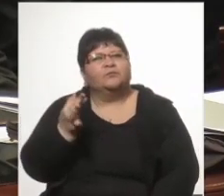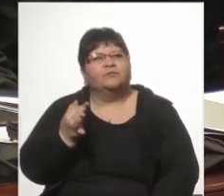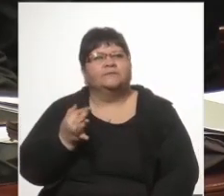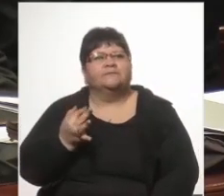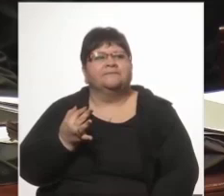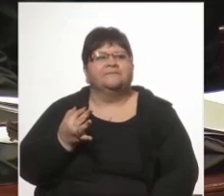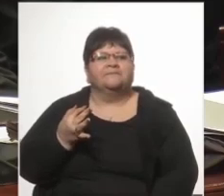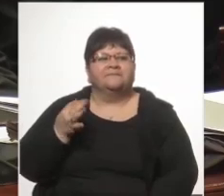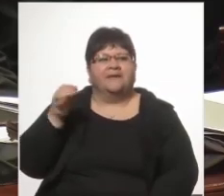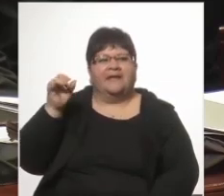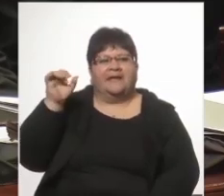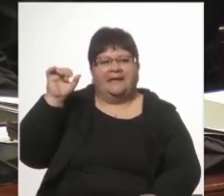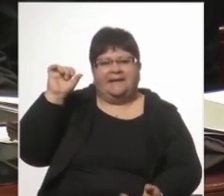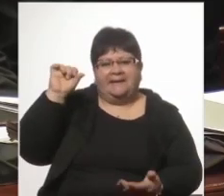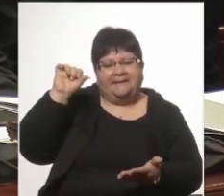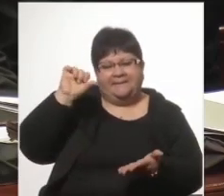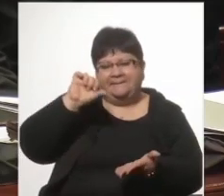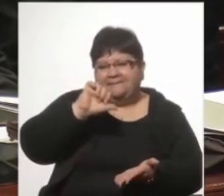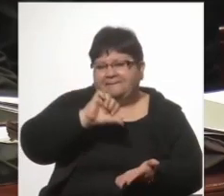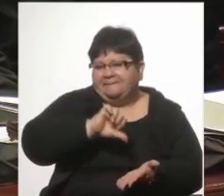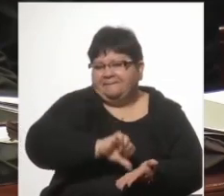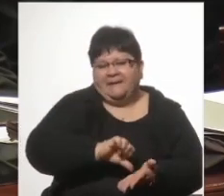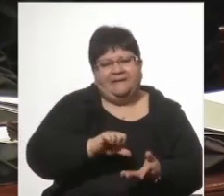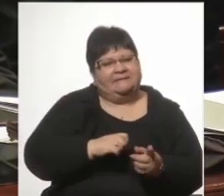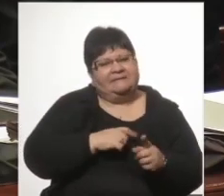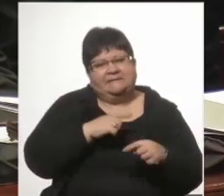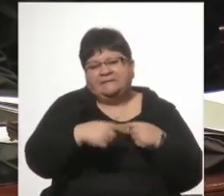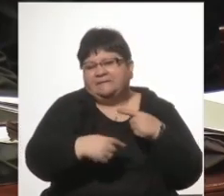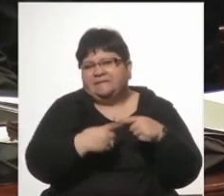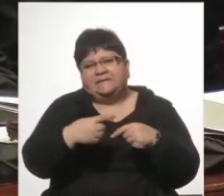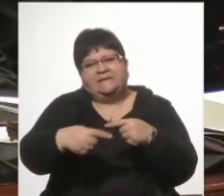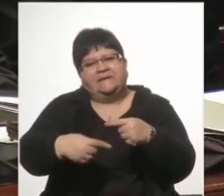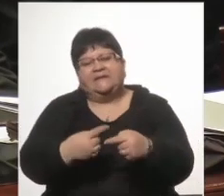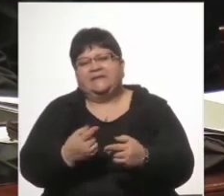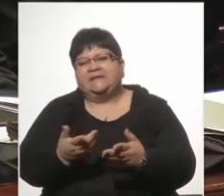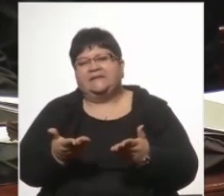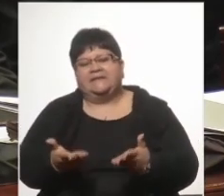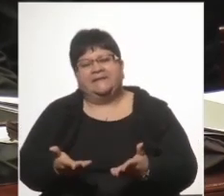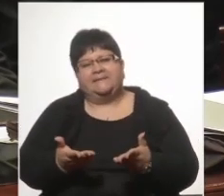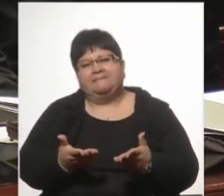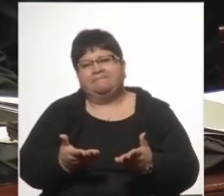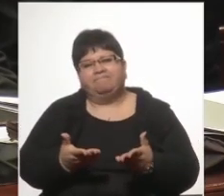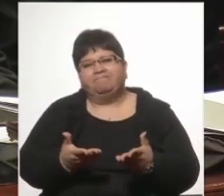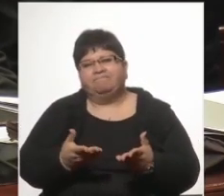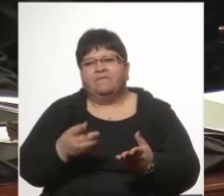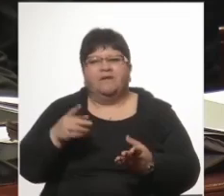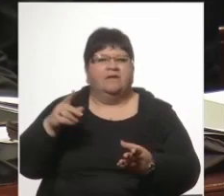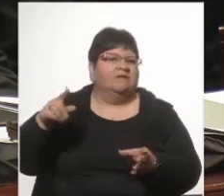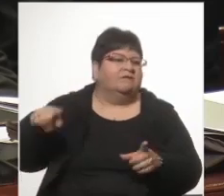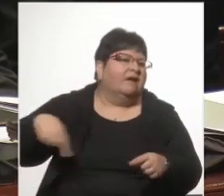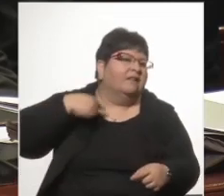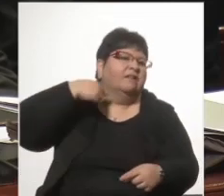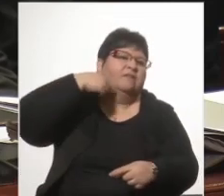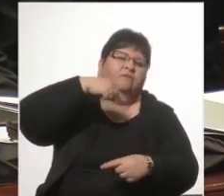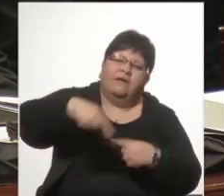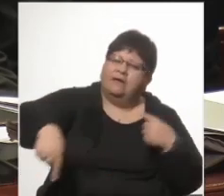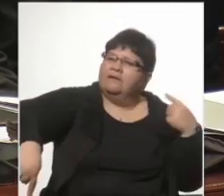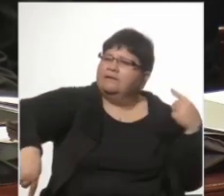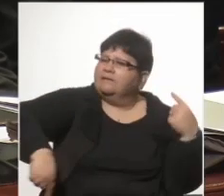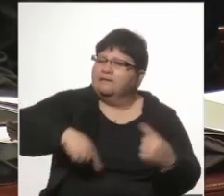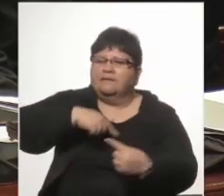sigue como el caballo del ladrillero, atado a la noria y pisando barro,